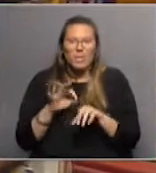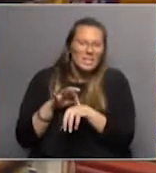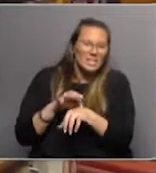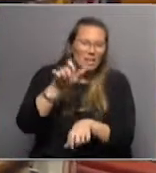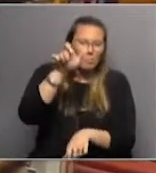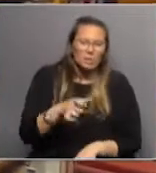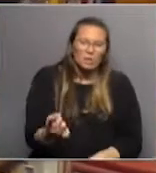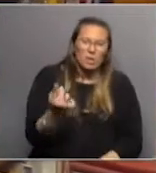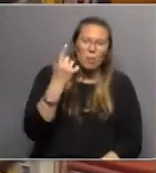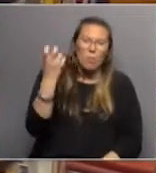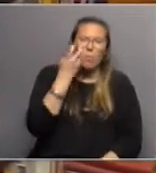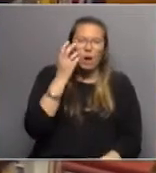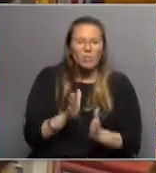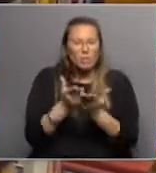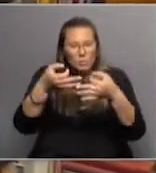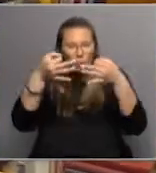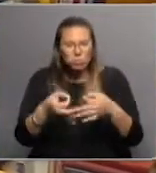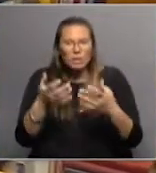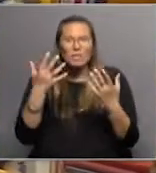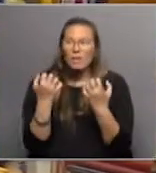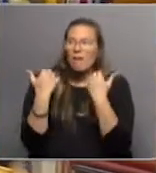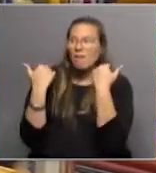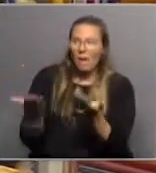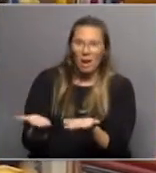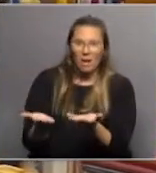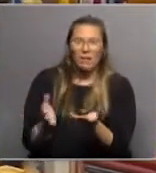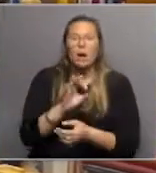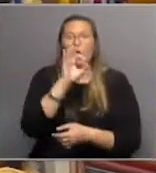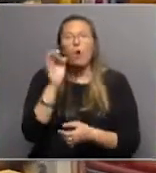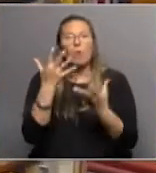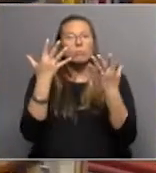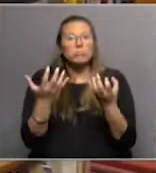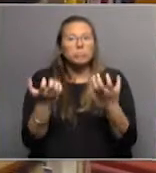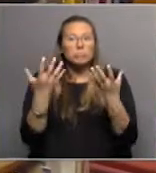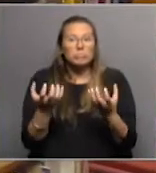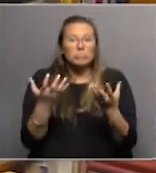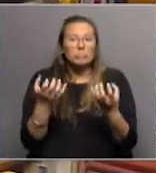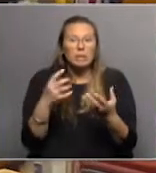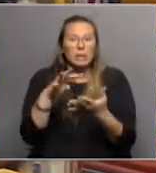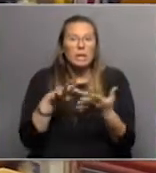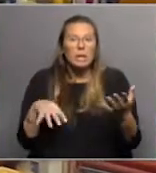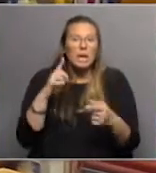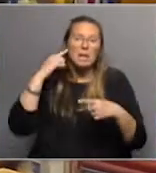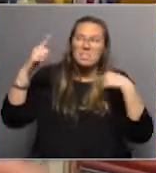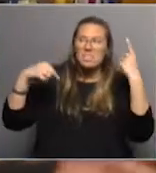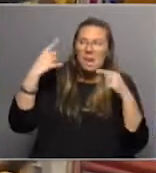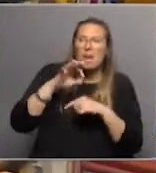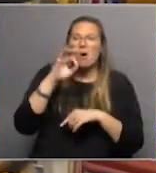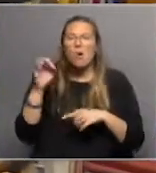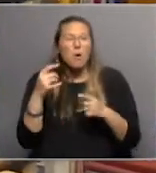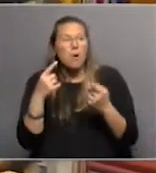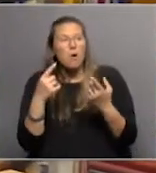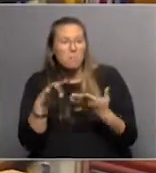quien viene buscando un libro puntual, quien quiere regalar algo, o quien quiere leer algo para distraerse, o leer algo